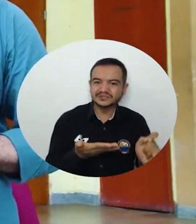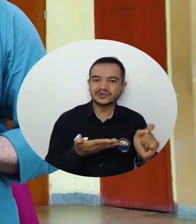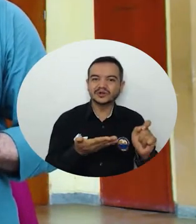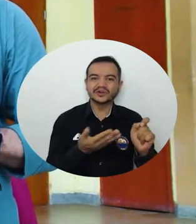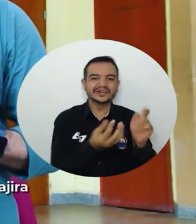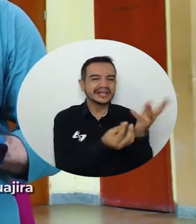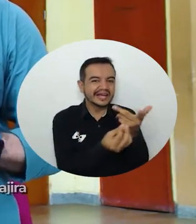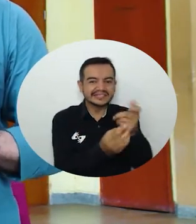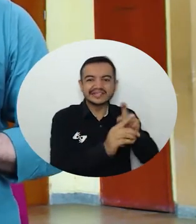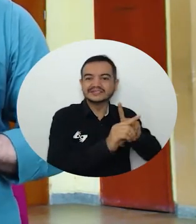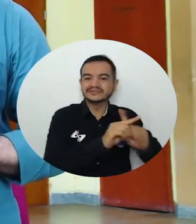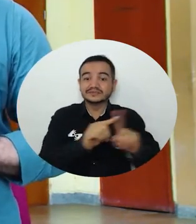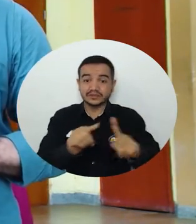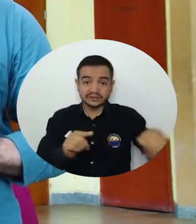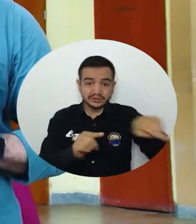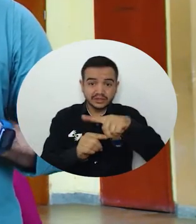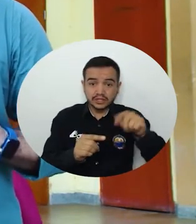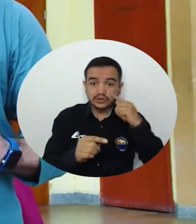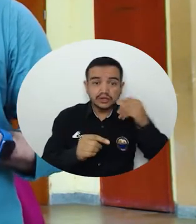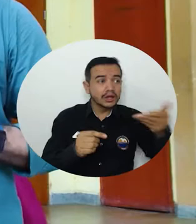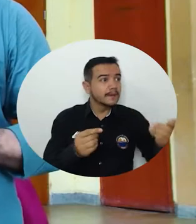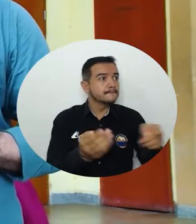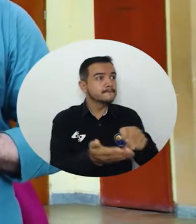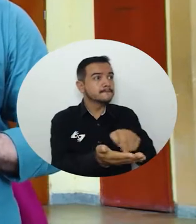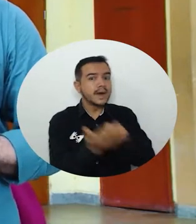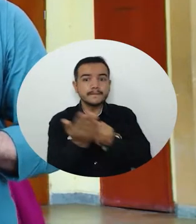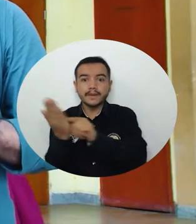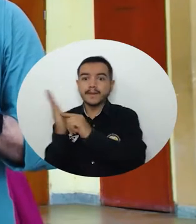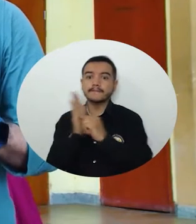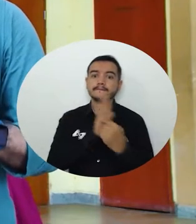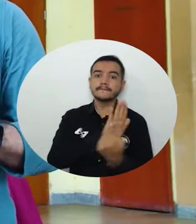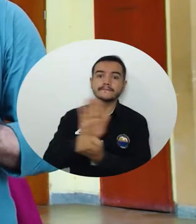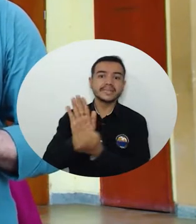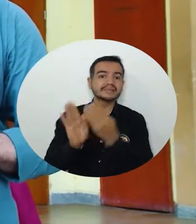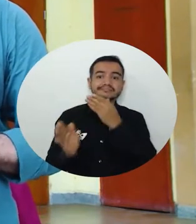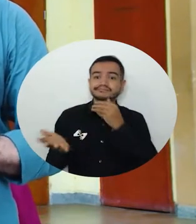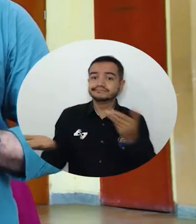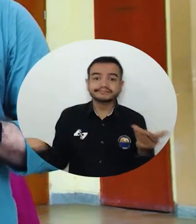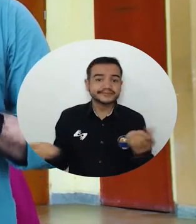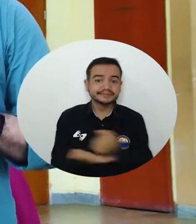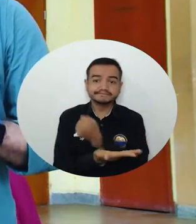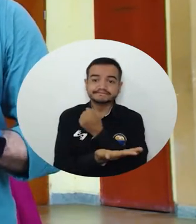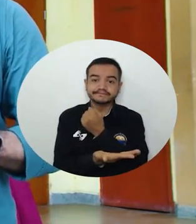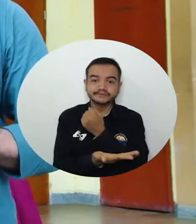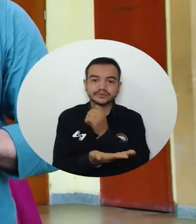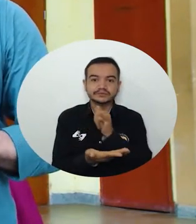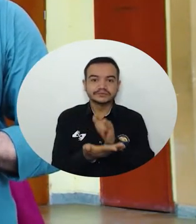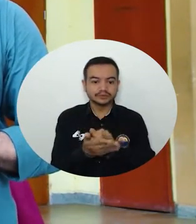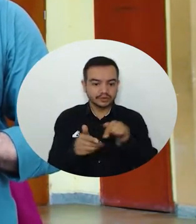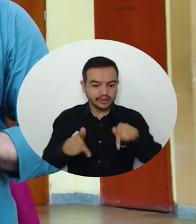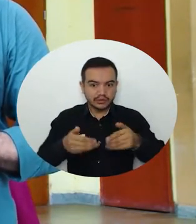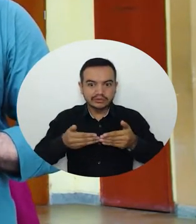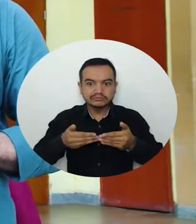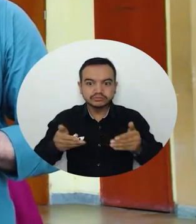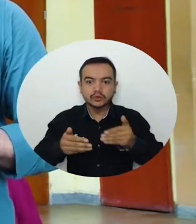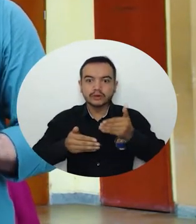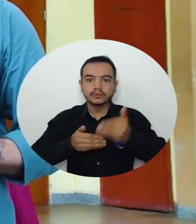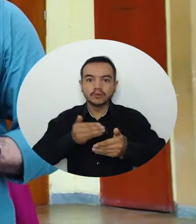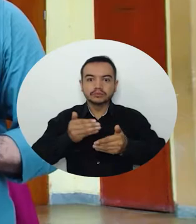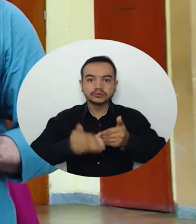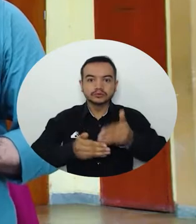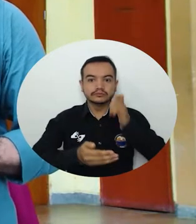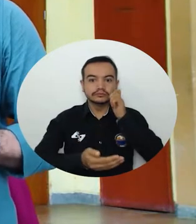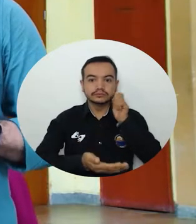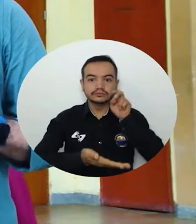en general no tuvieron la oportunidad de exponer sus trabajos. Estos escenarios que se van dando poco a poco de